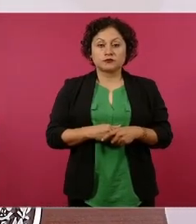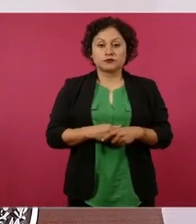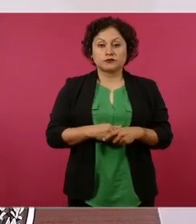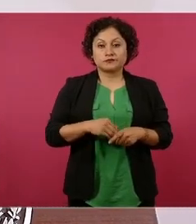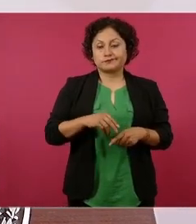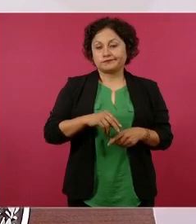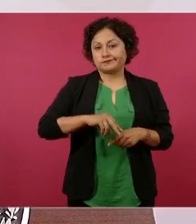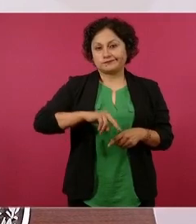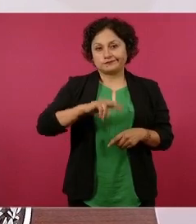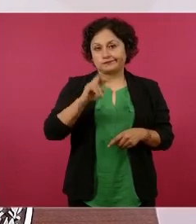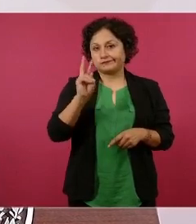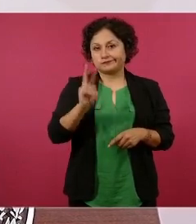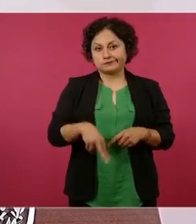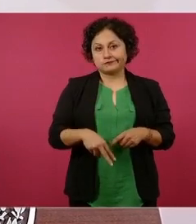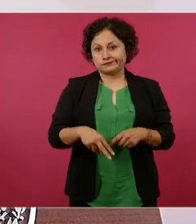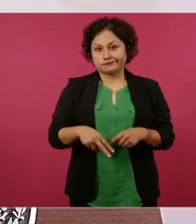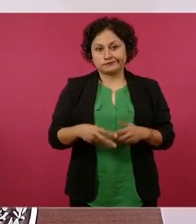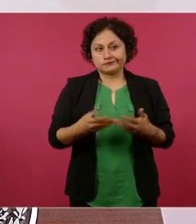fina,